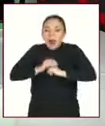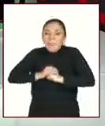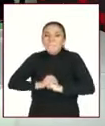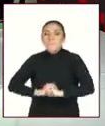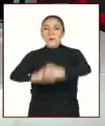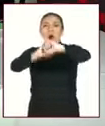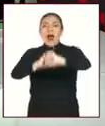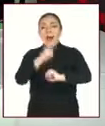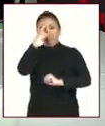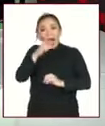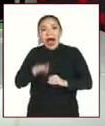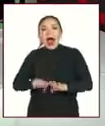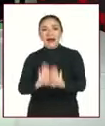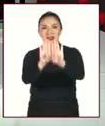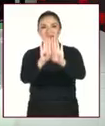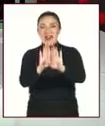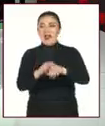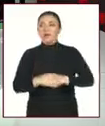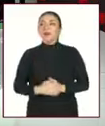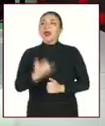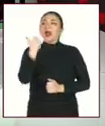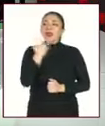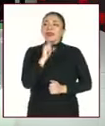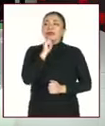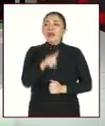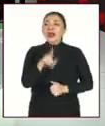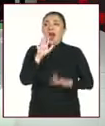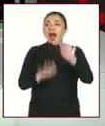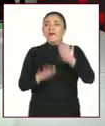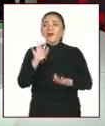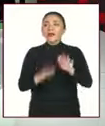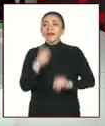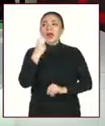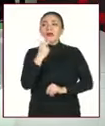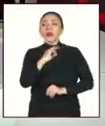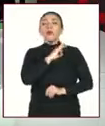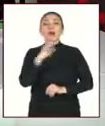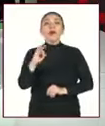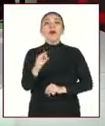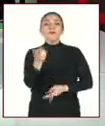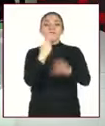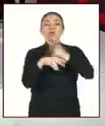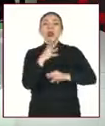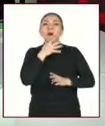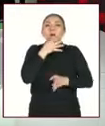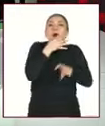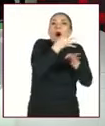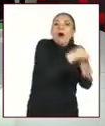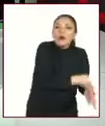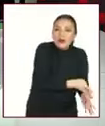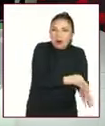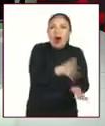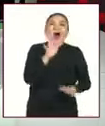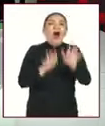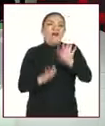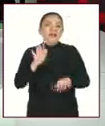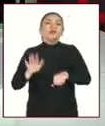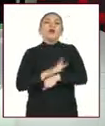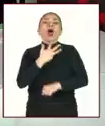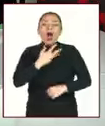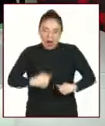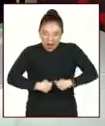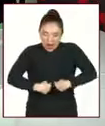esto y también muchas veces puede generar vómito, porque puede oprimir otras